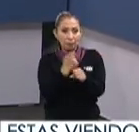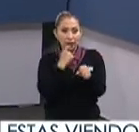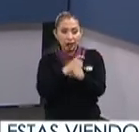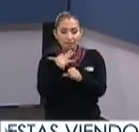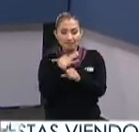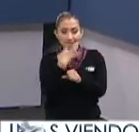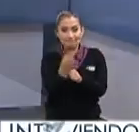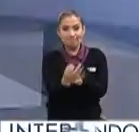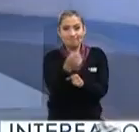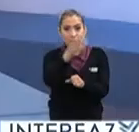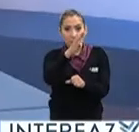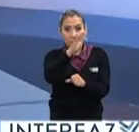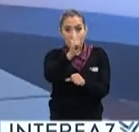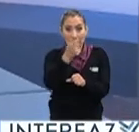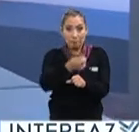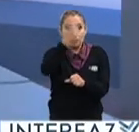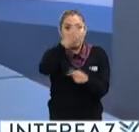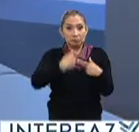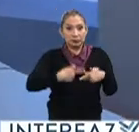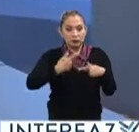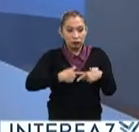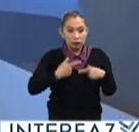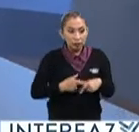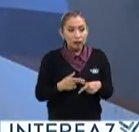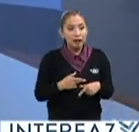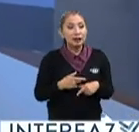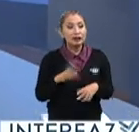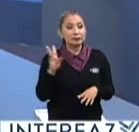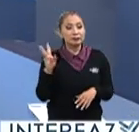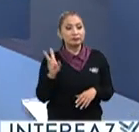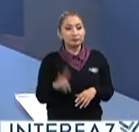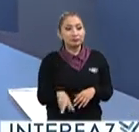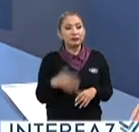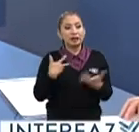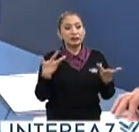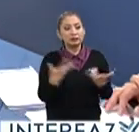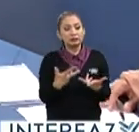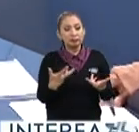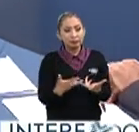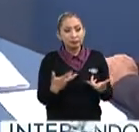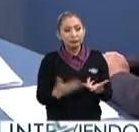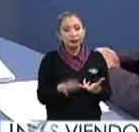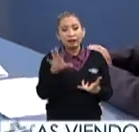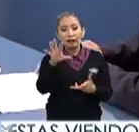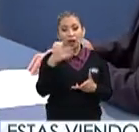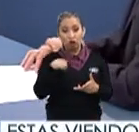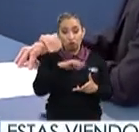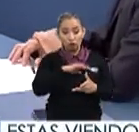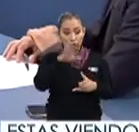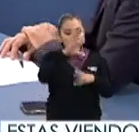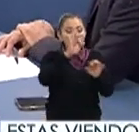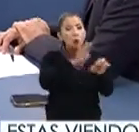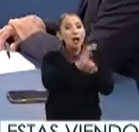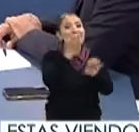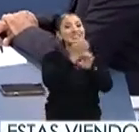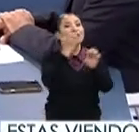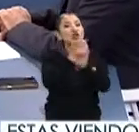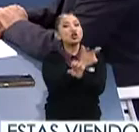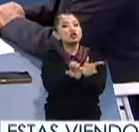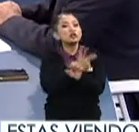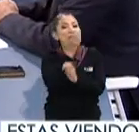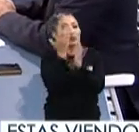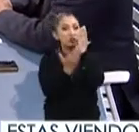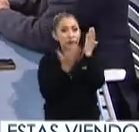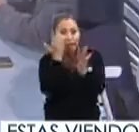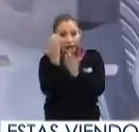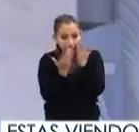se va beneficiada con esa beca. Y pues en realidad lo que hicimos fue elegir nosotros el estado donde nos gustaría